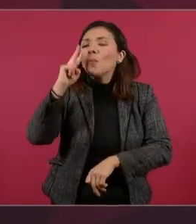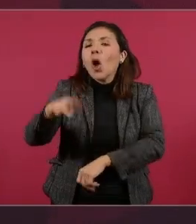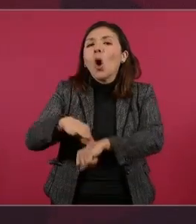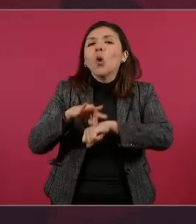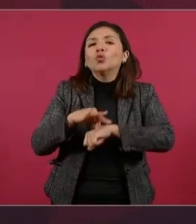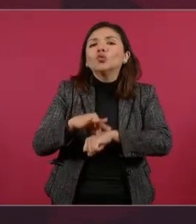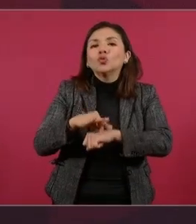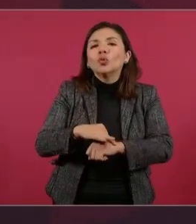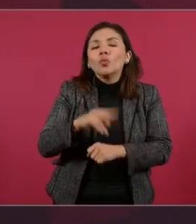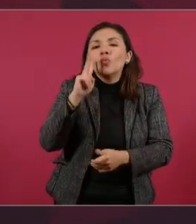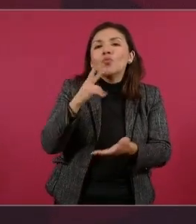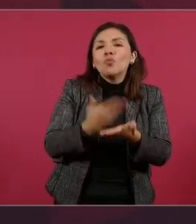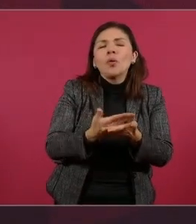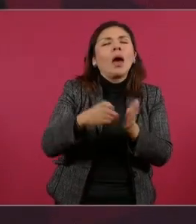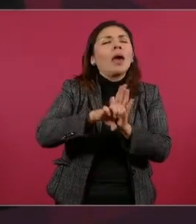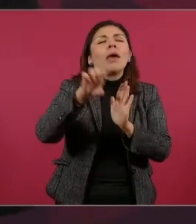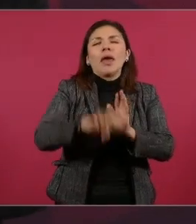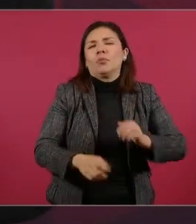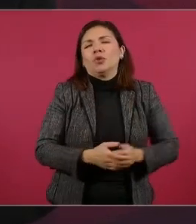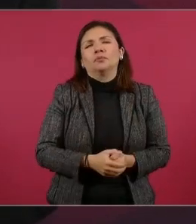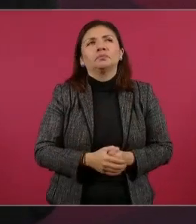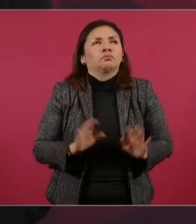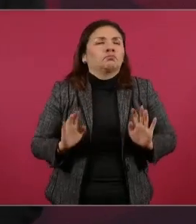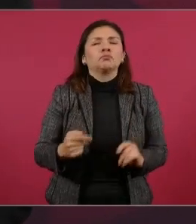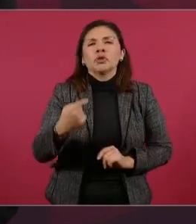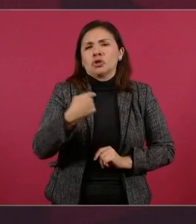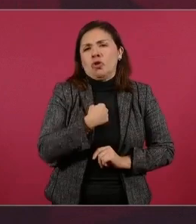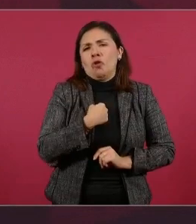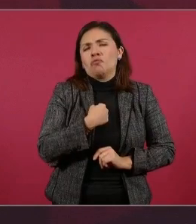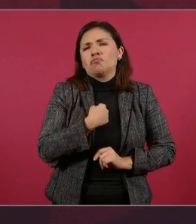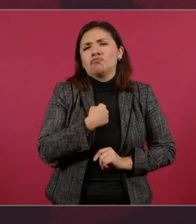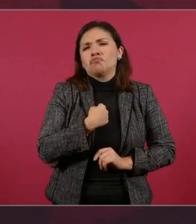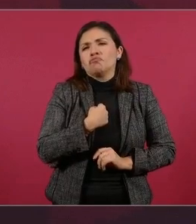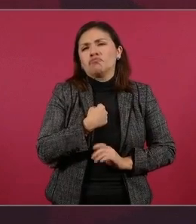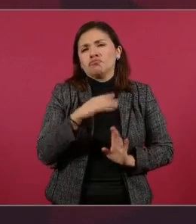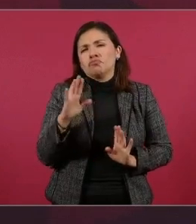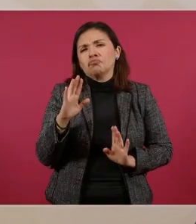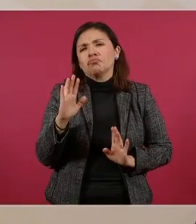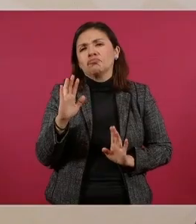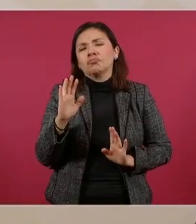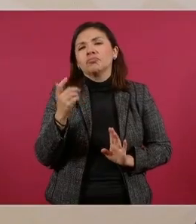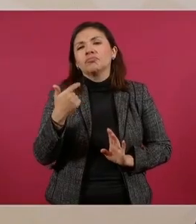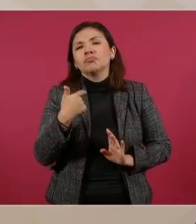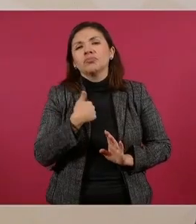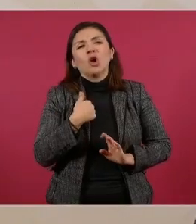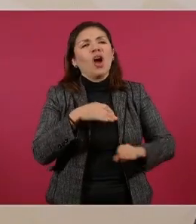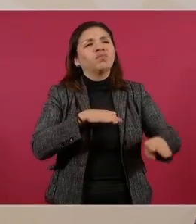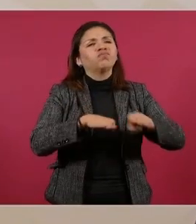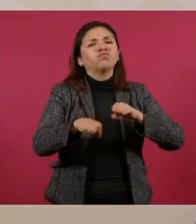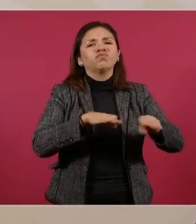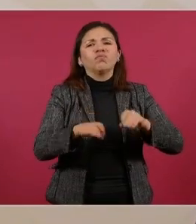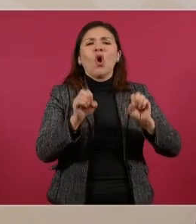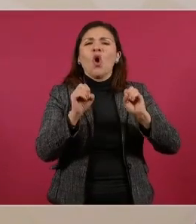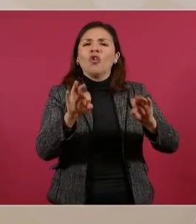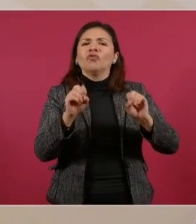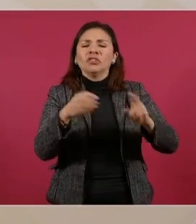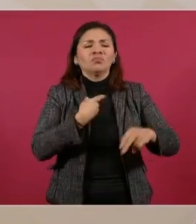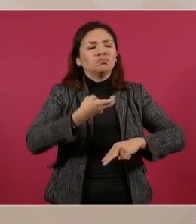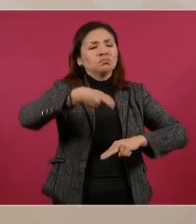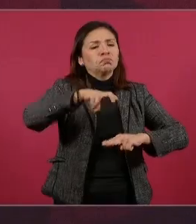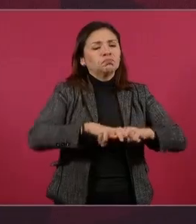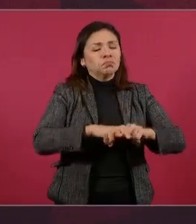elementos si yo fuese un con todo respeto a los oficinistas sí un